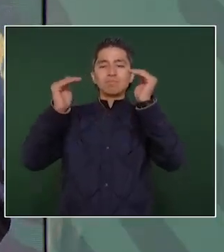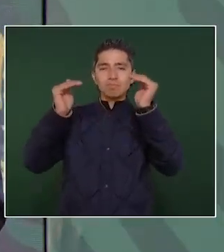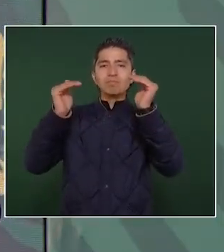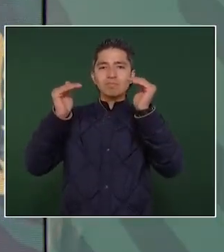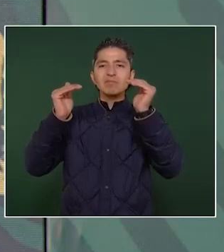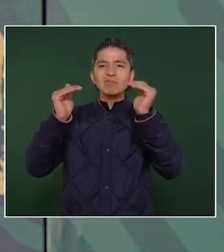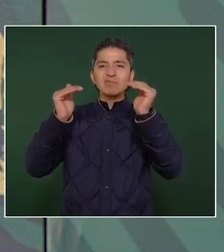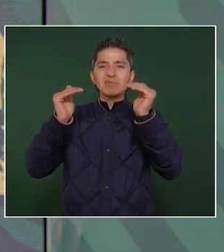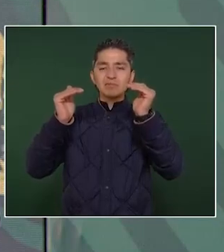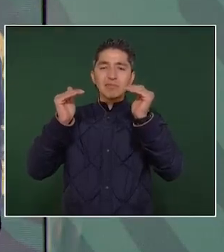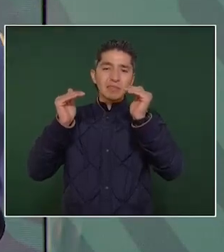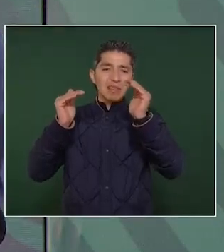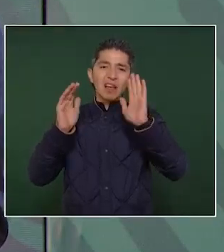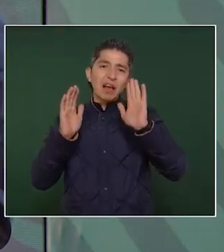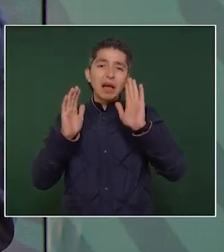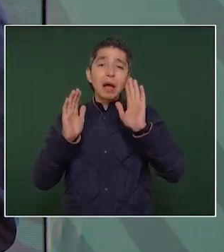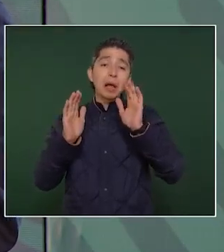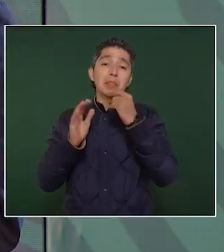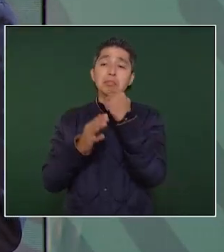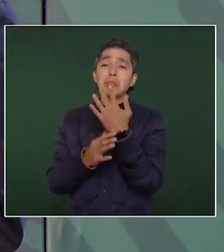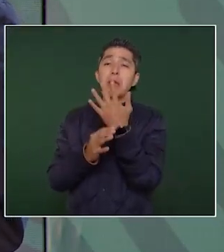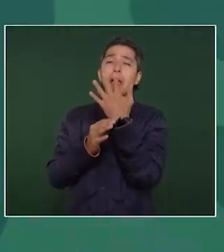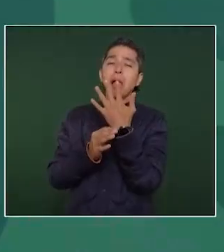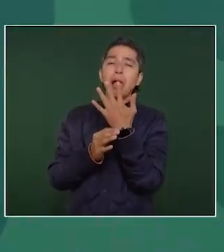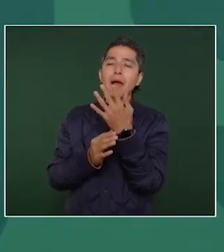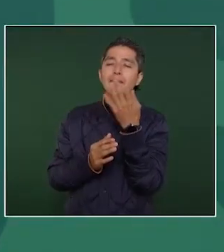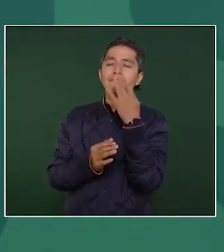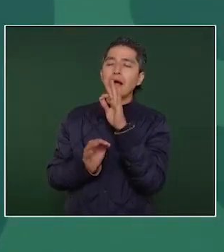fachada de democracia.